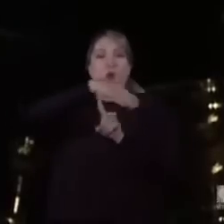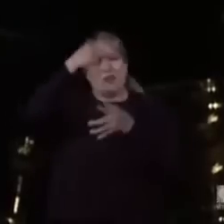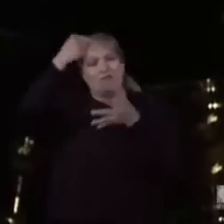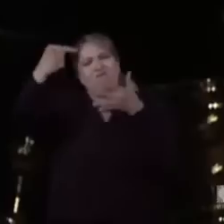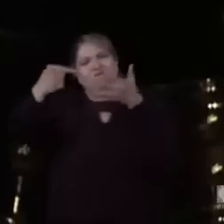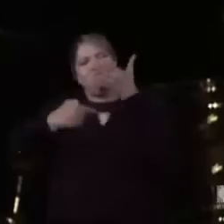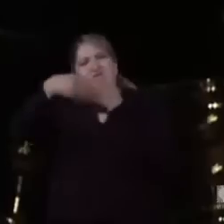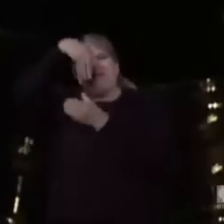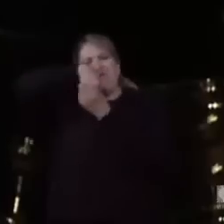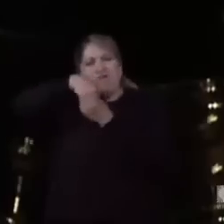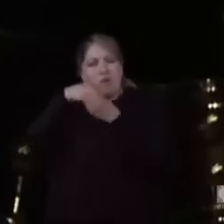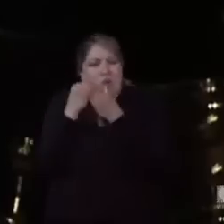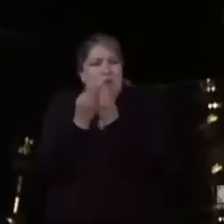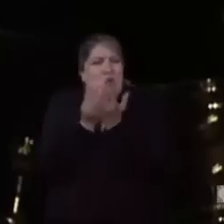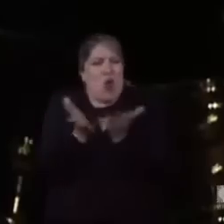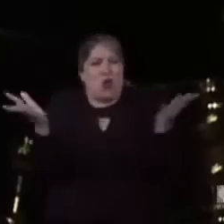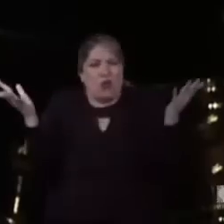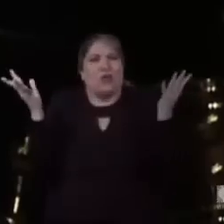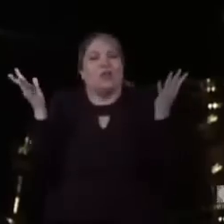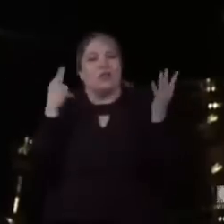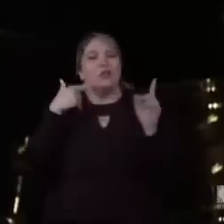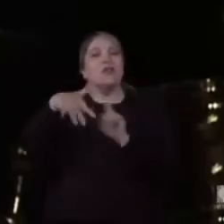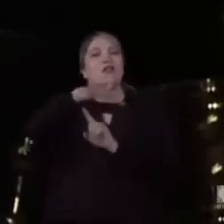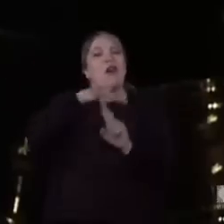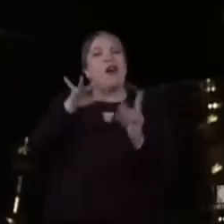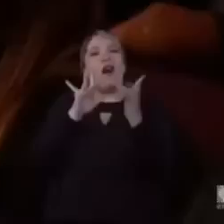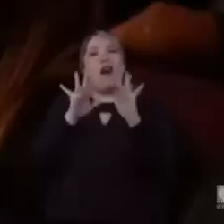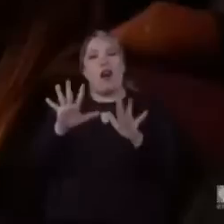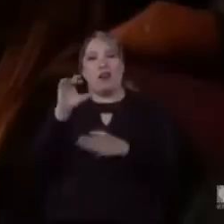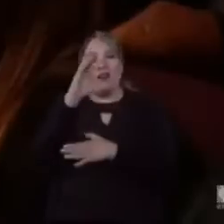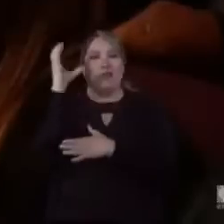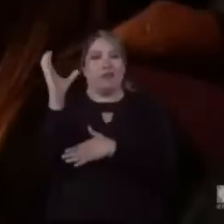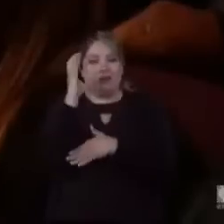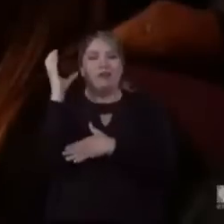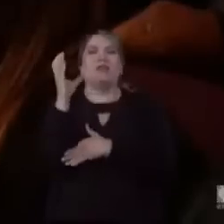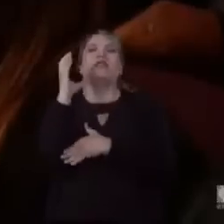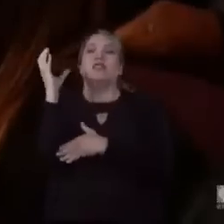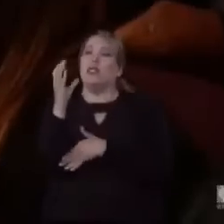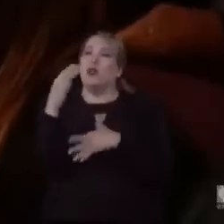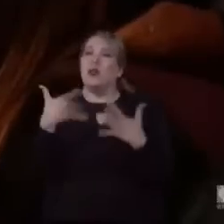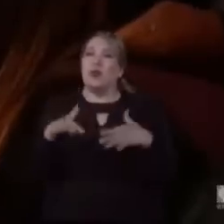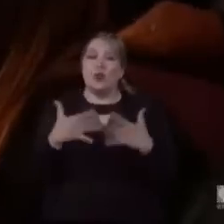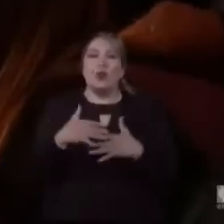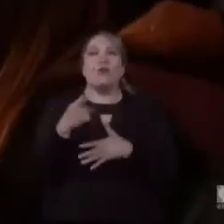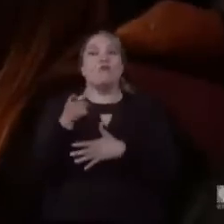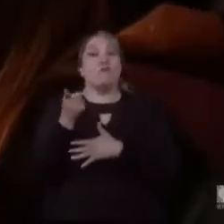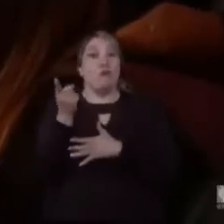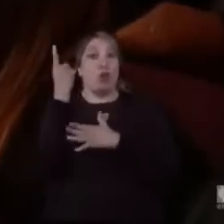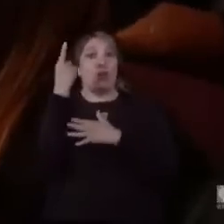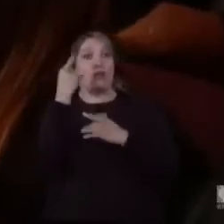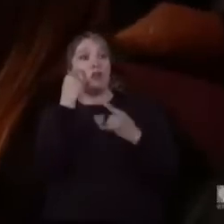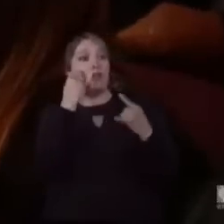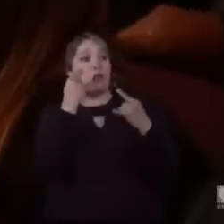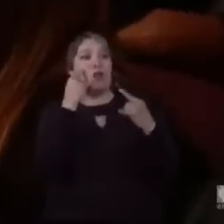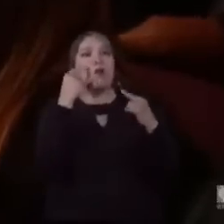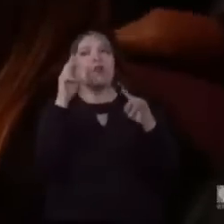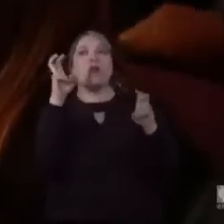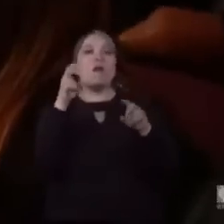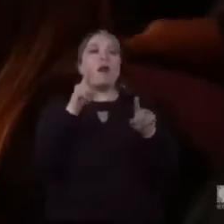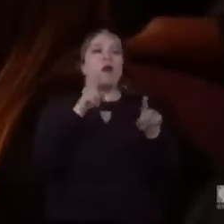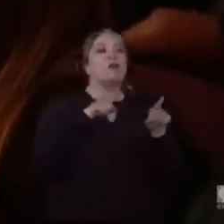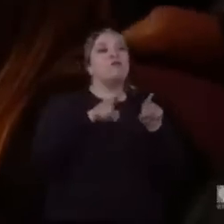muchos elementos. Todo ocurrió en Colombia en un entramado de intereses políticos,